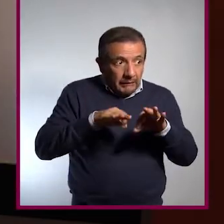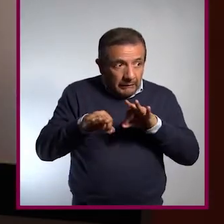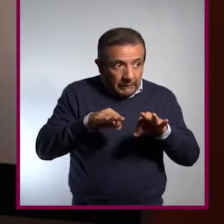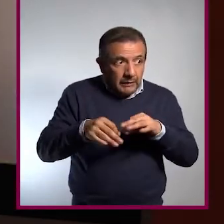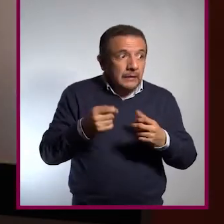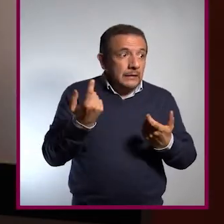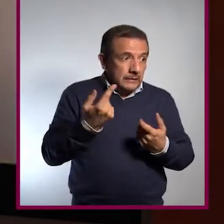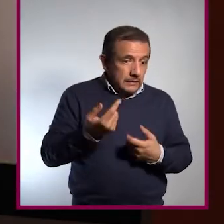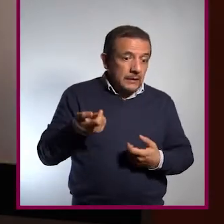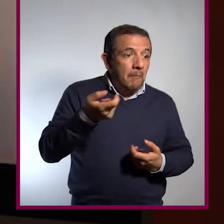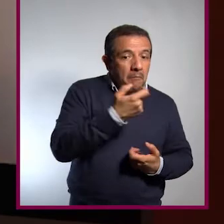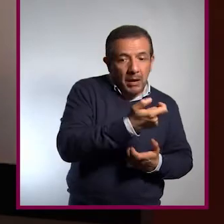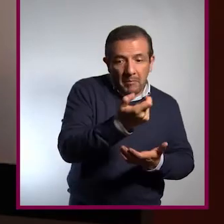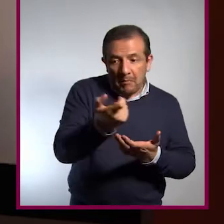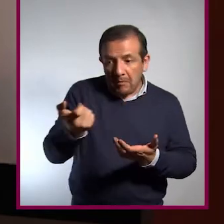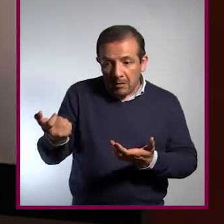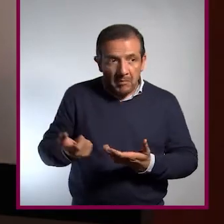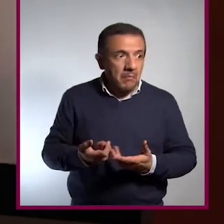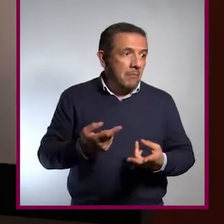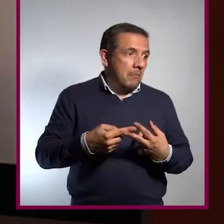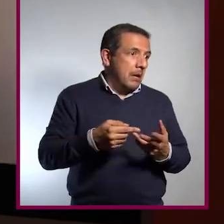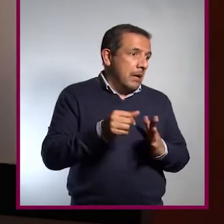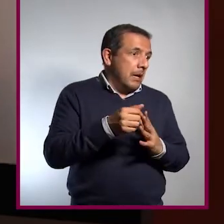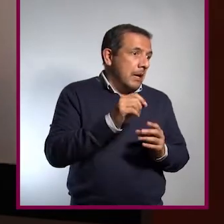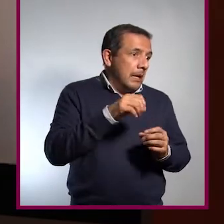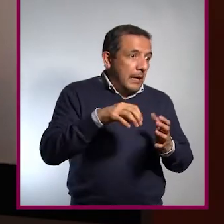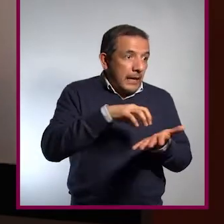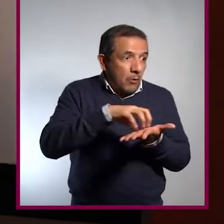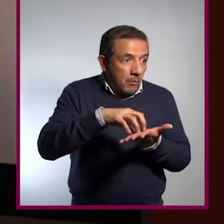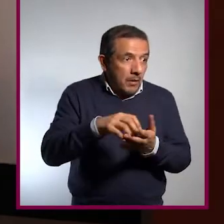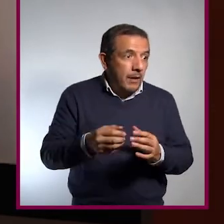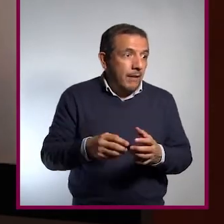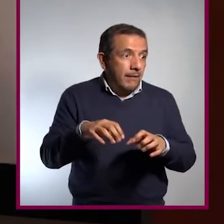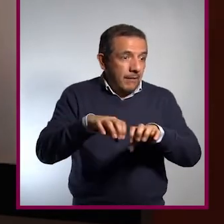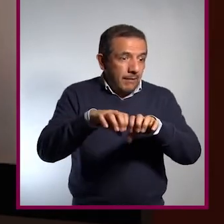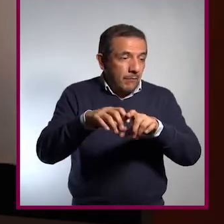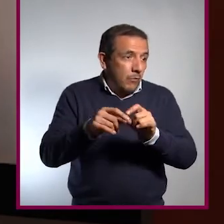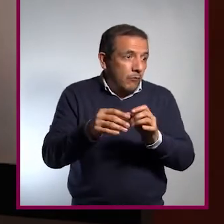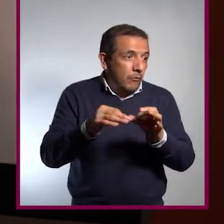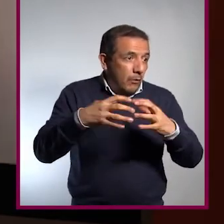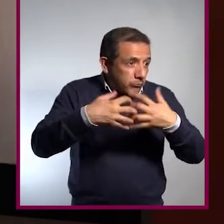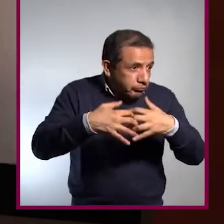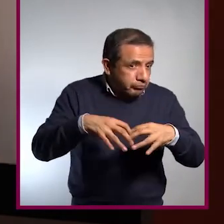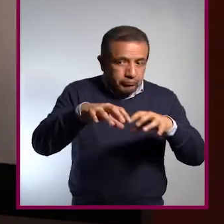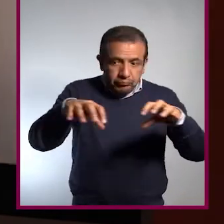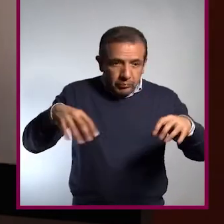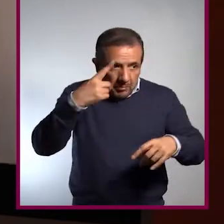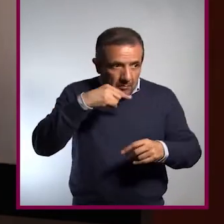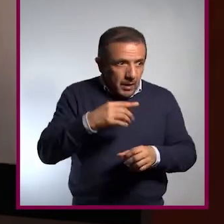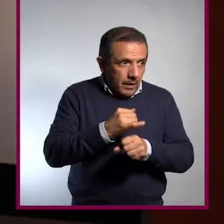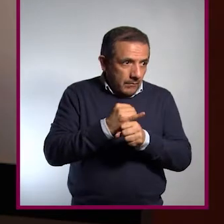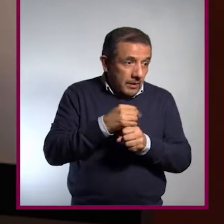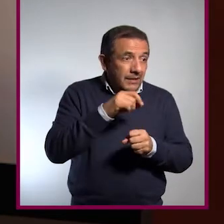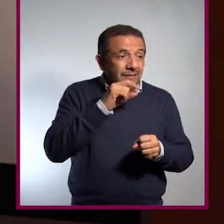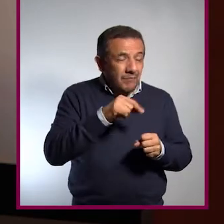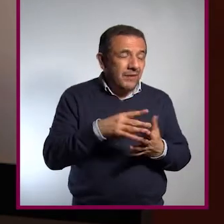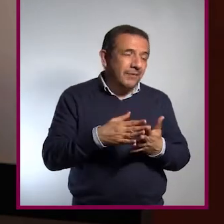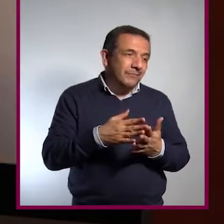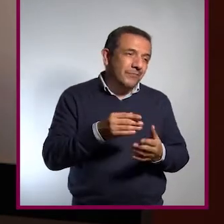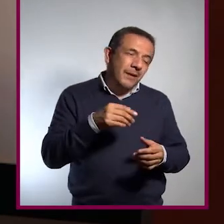su trabajo, necesitan salarios, comprar los equipos, que luego son muy caros. Otra cosa es el acceso a la